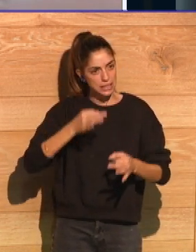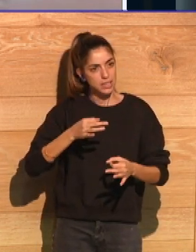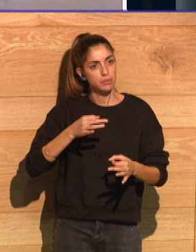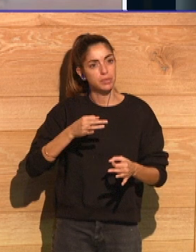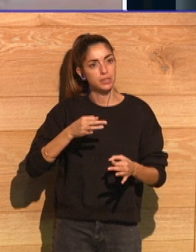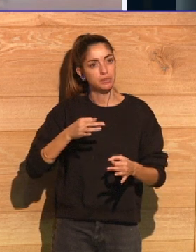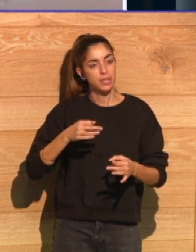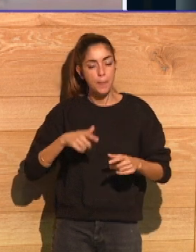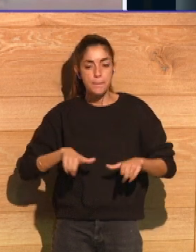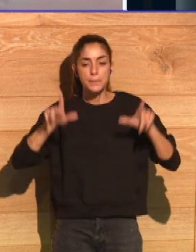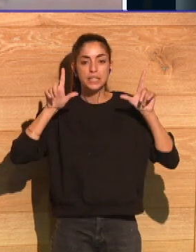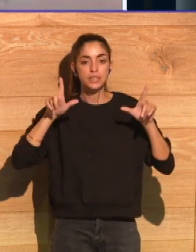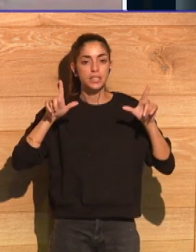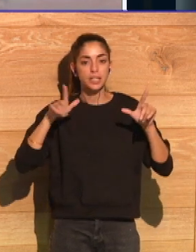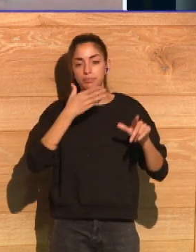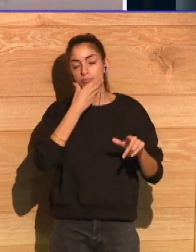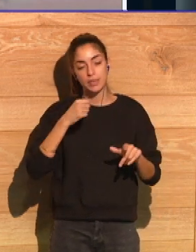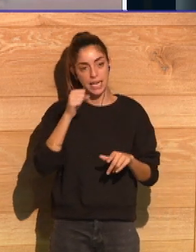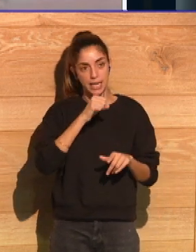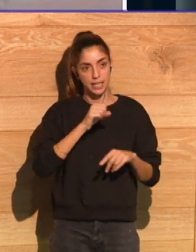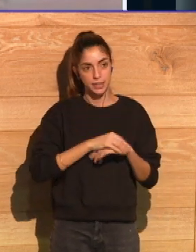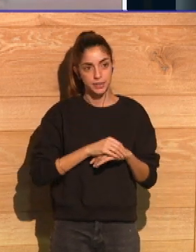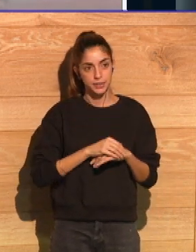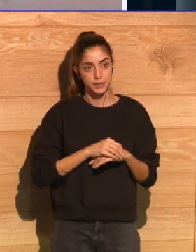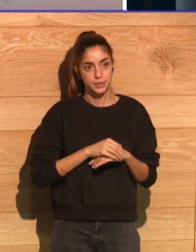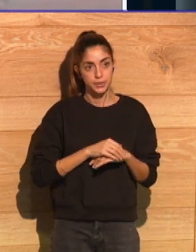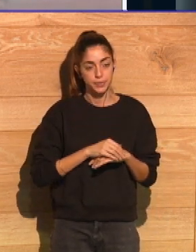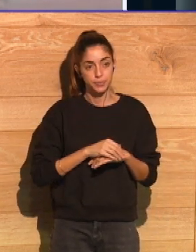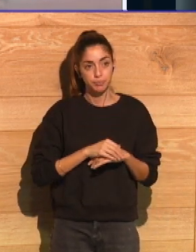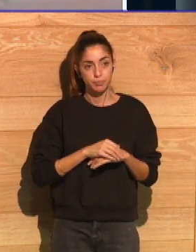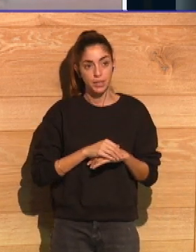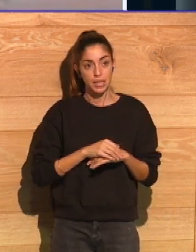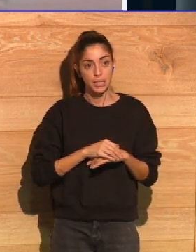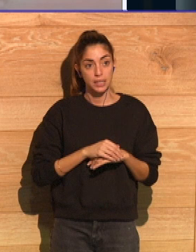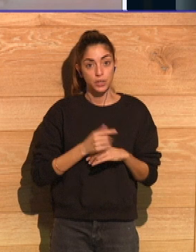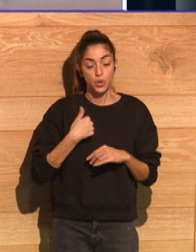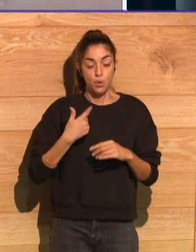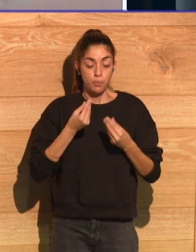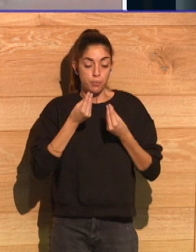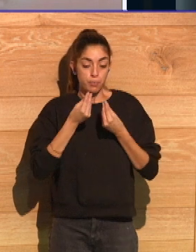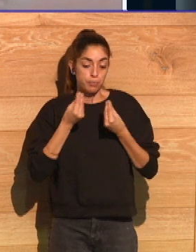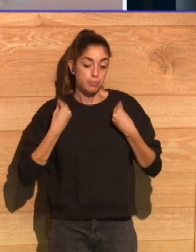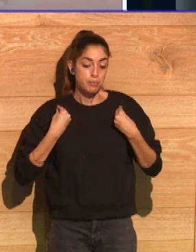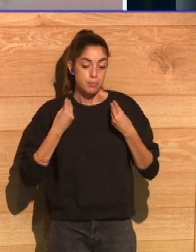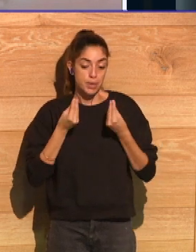un personaje fascinante. He leído una biografía fascinante de ella,